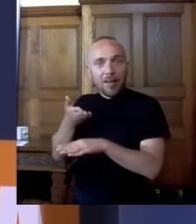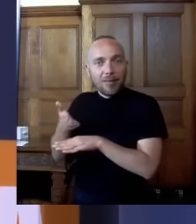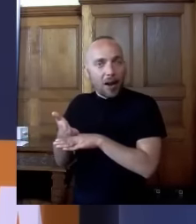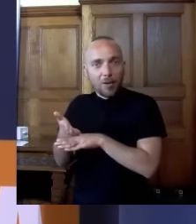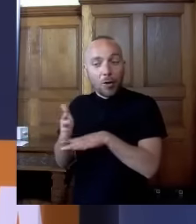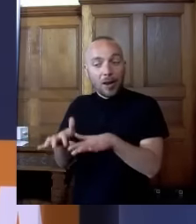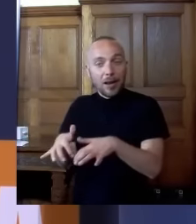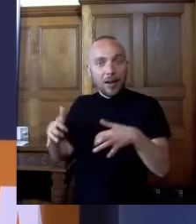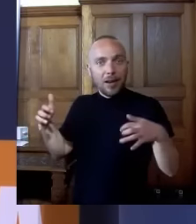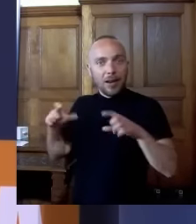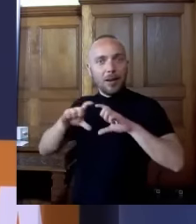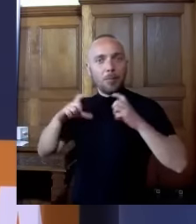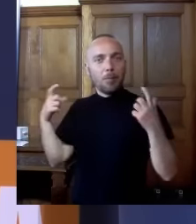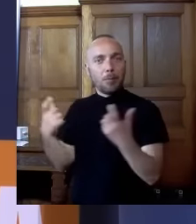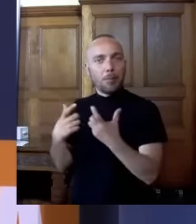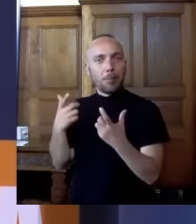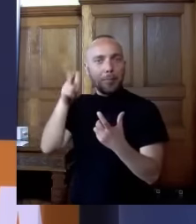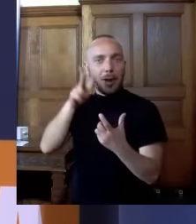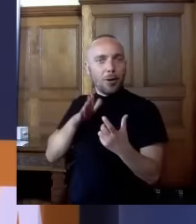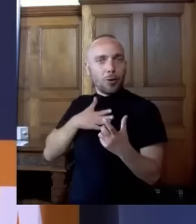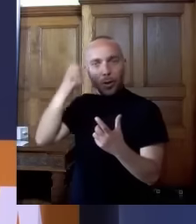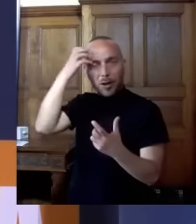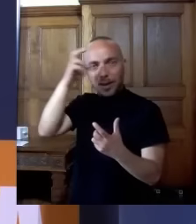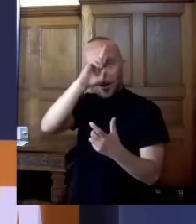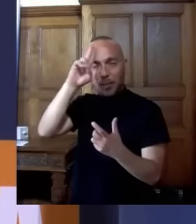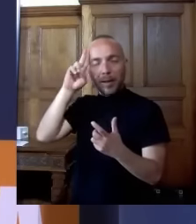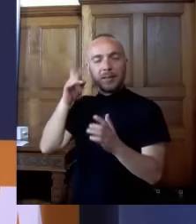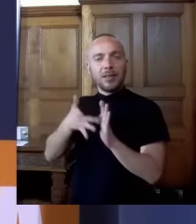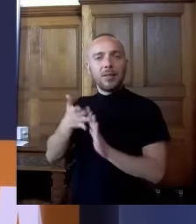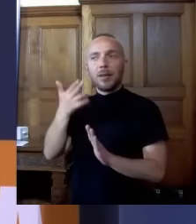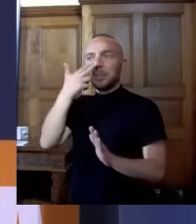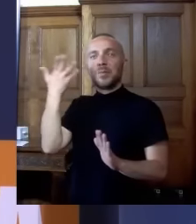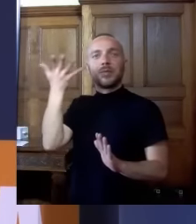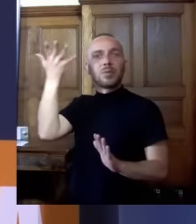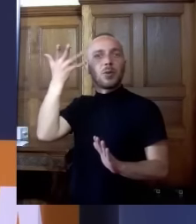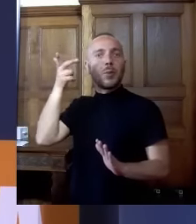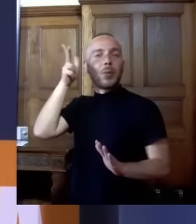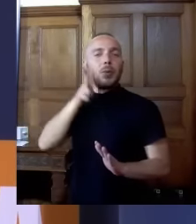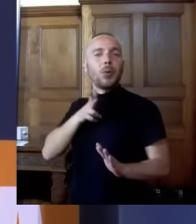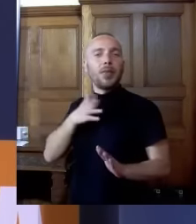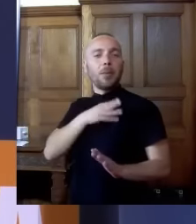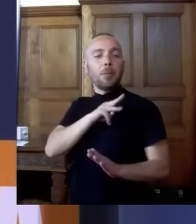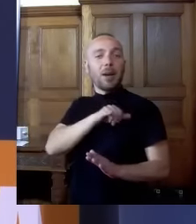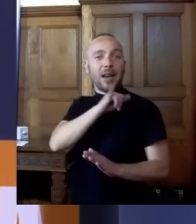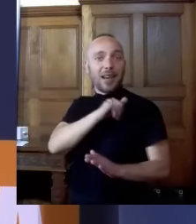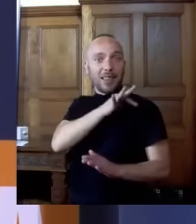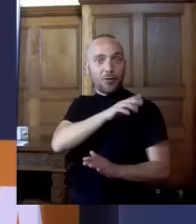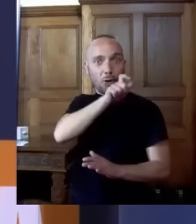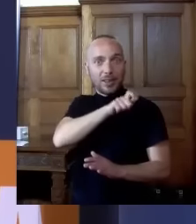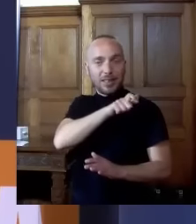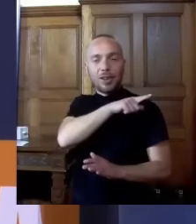que el palco de Real Madrid es la ostentación de Florentino Pérez de que sin presentarse a las